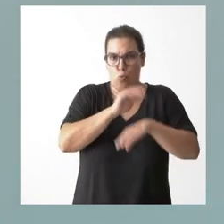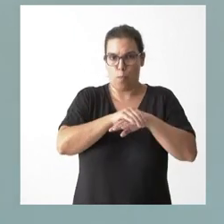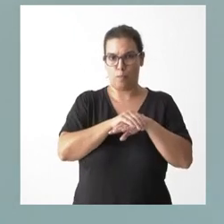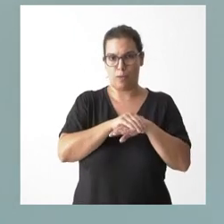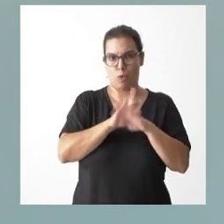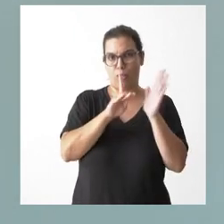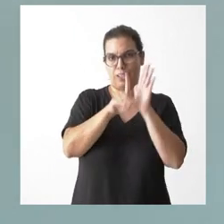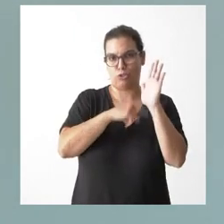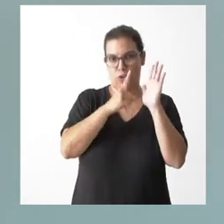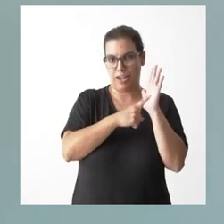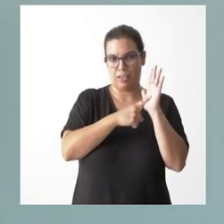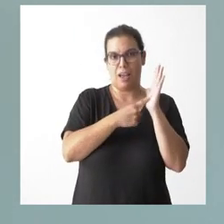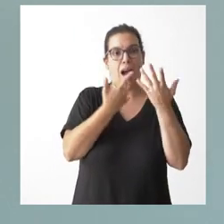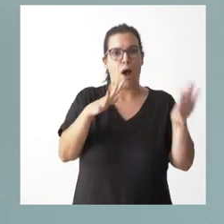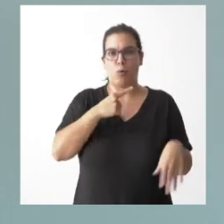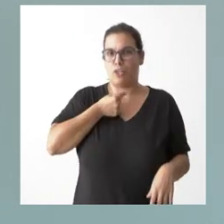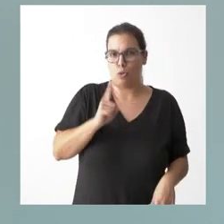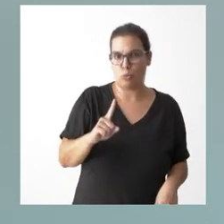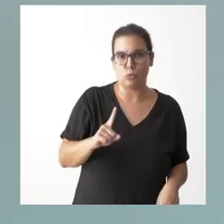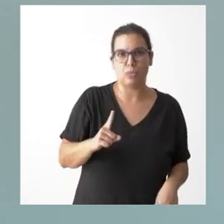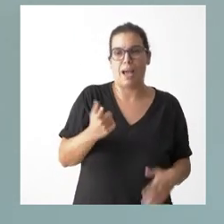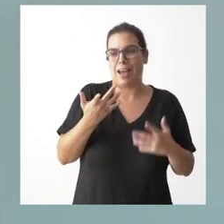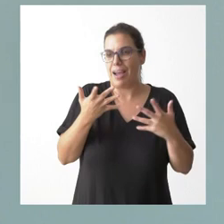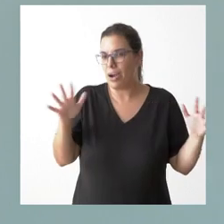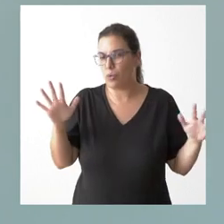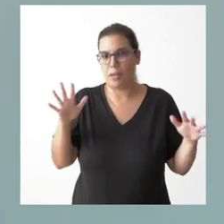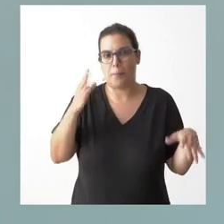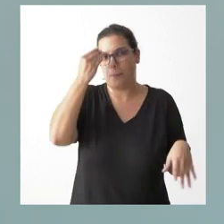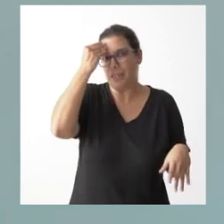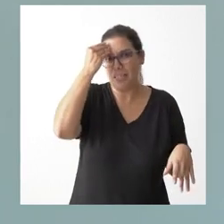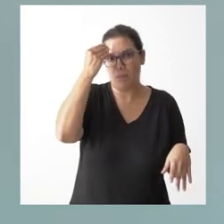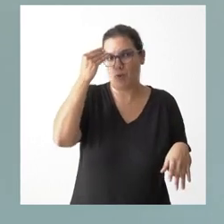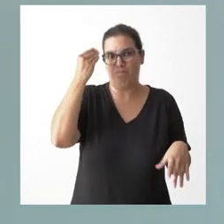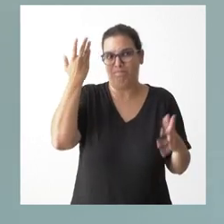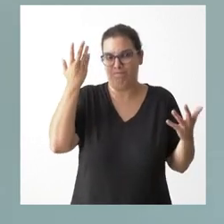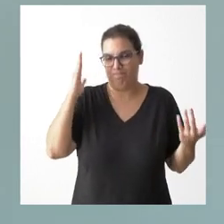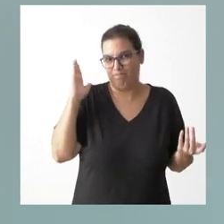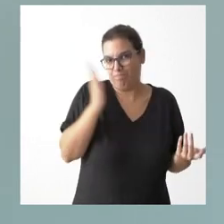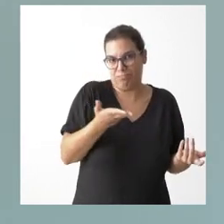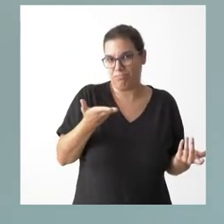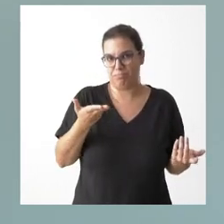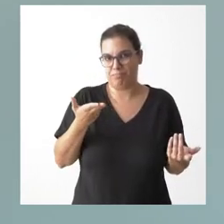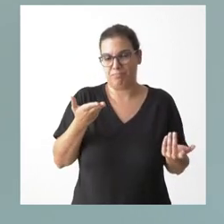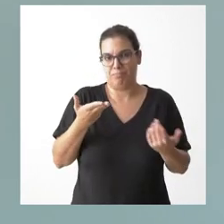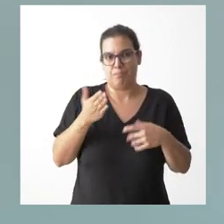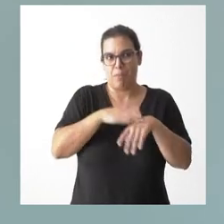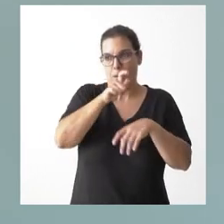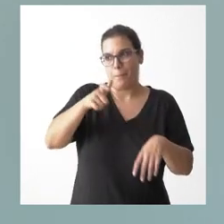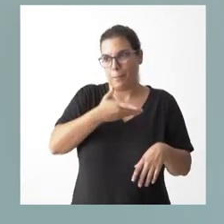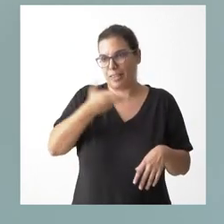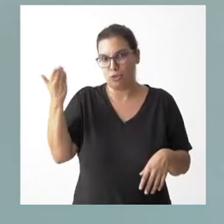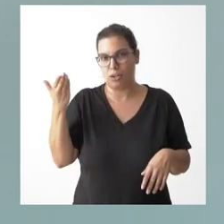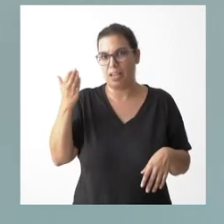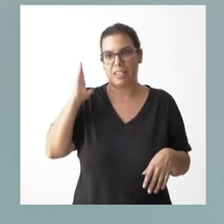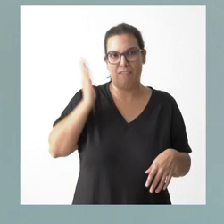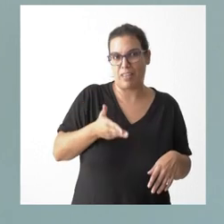ley, aunque no nos guste y aunque nos parezca que es perjudicial para el conjunto de los ciudadanos y para el conjunto